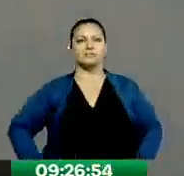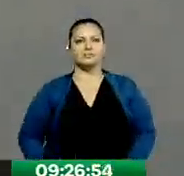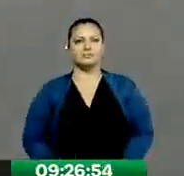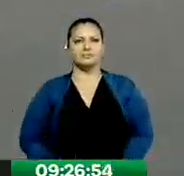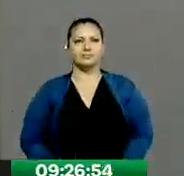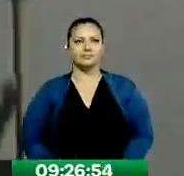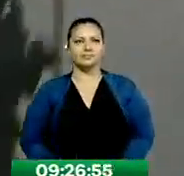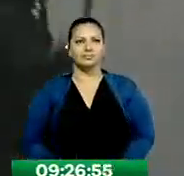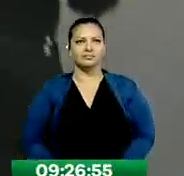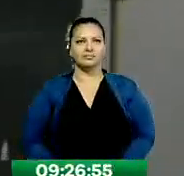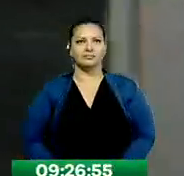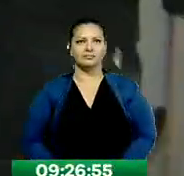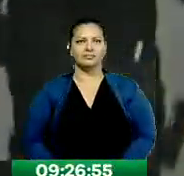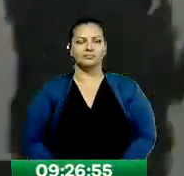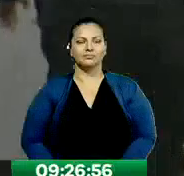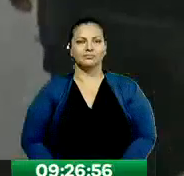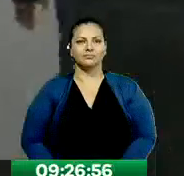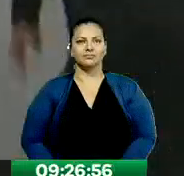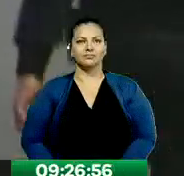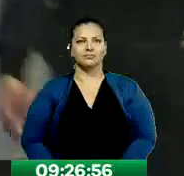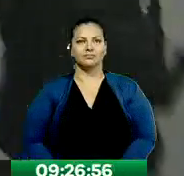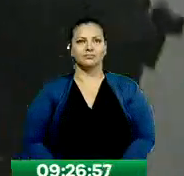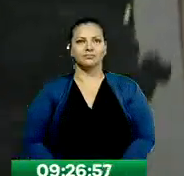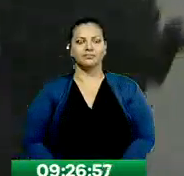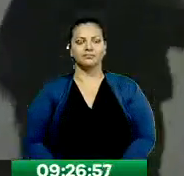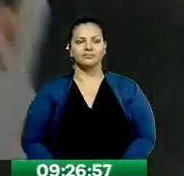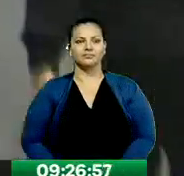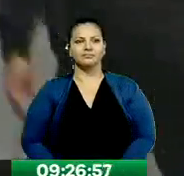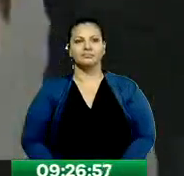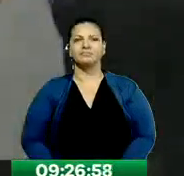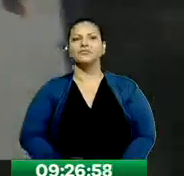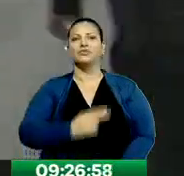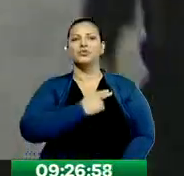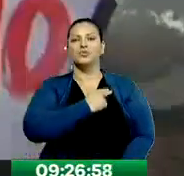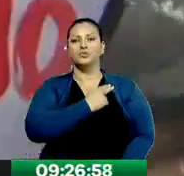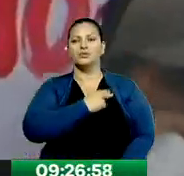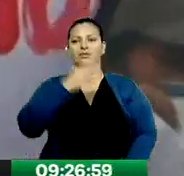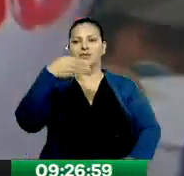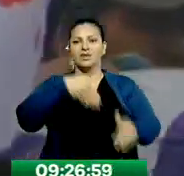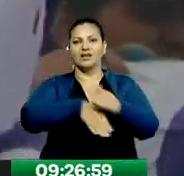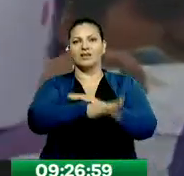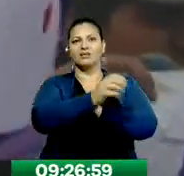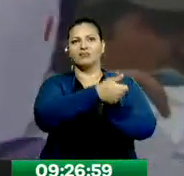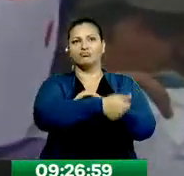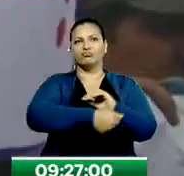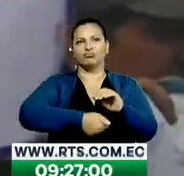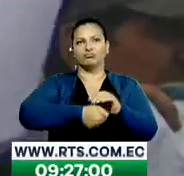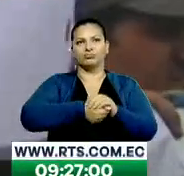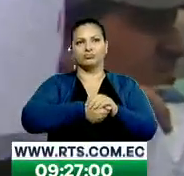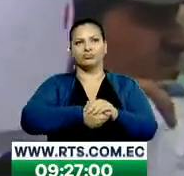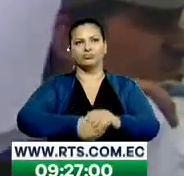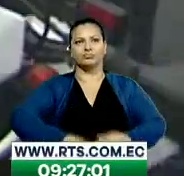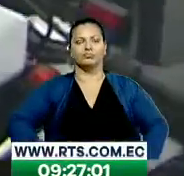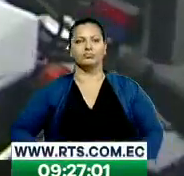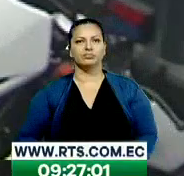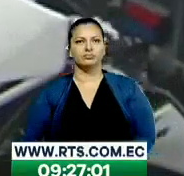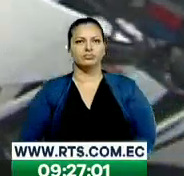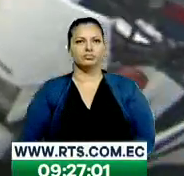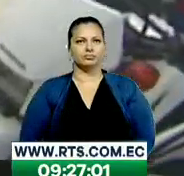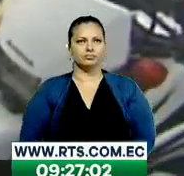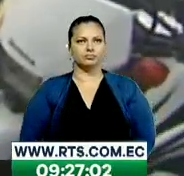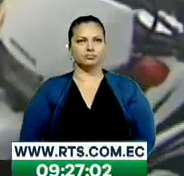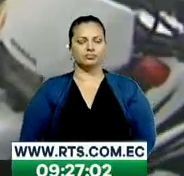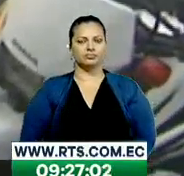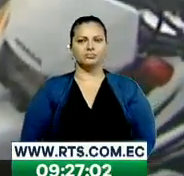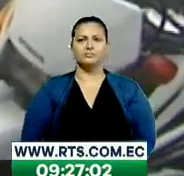se le escapó. Ahí se le soltó y se metió a la universidad. A la universidad también. Claro, el ciudadano común y corriente no tiene la culpa de nada. Y los